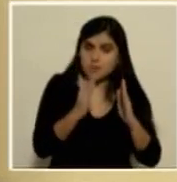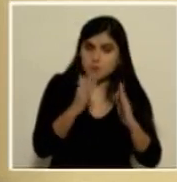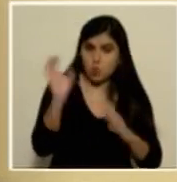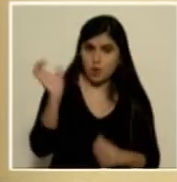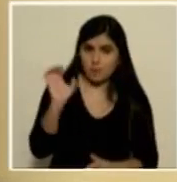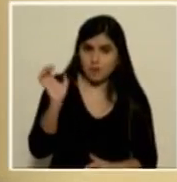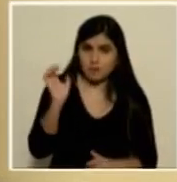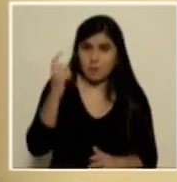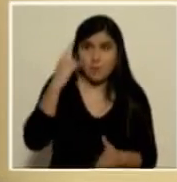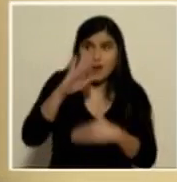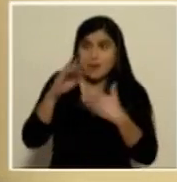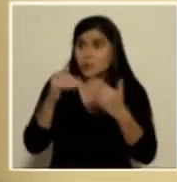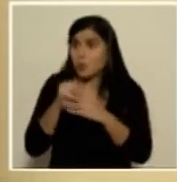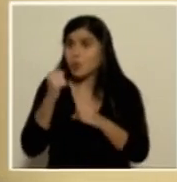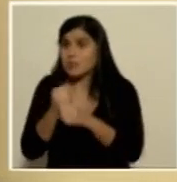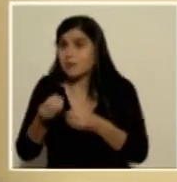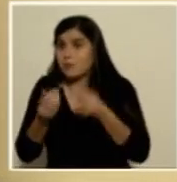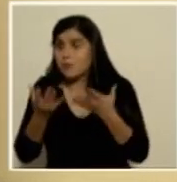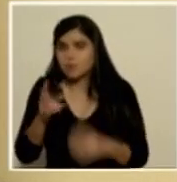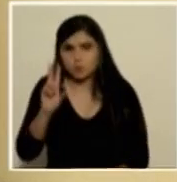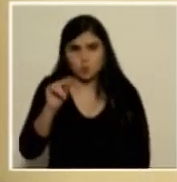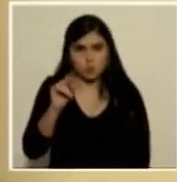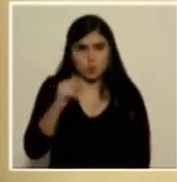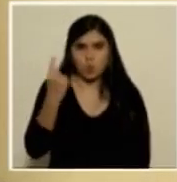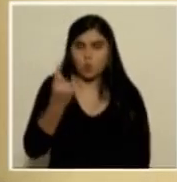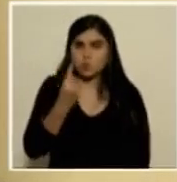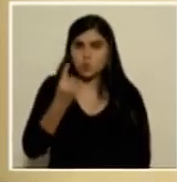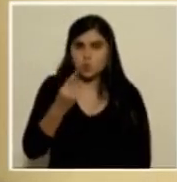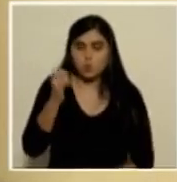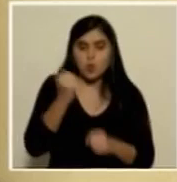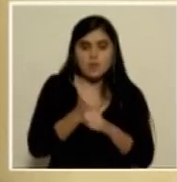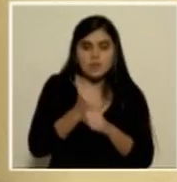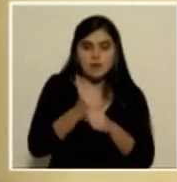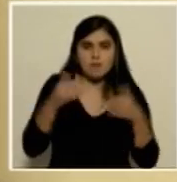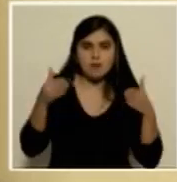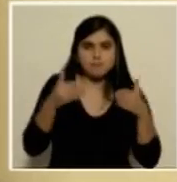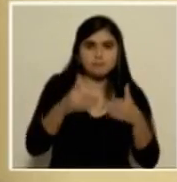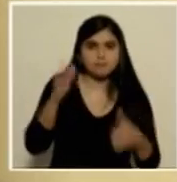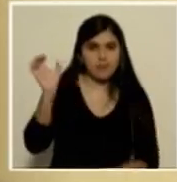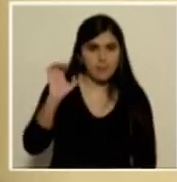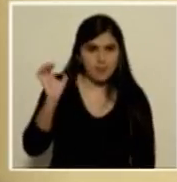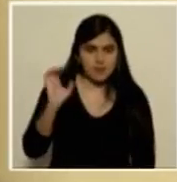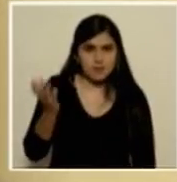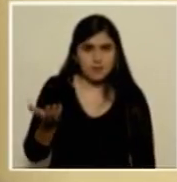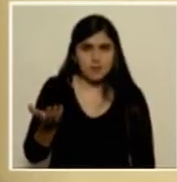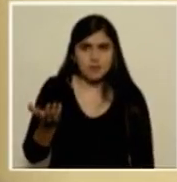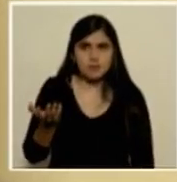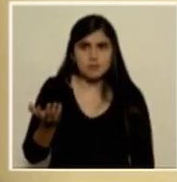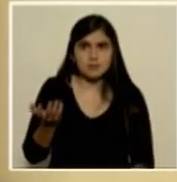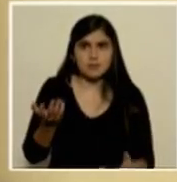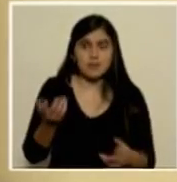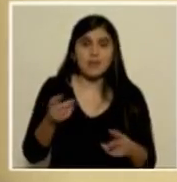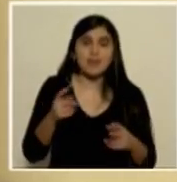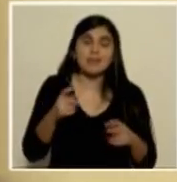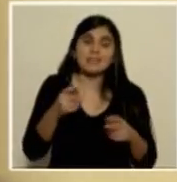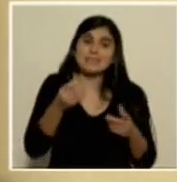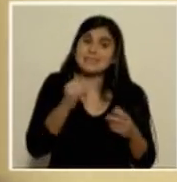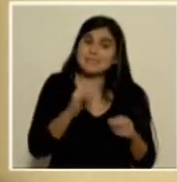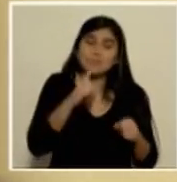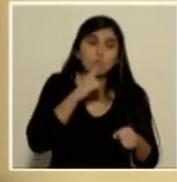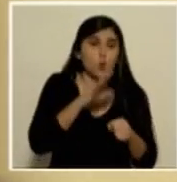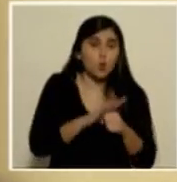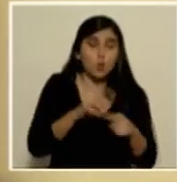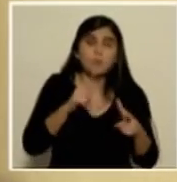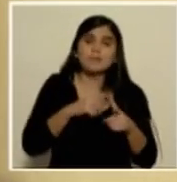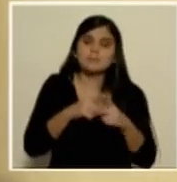no es para todo, entonces la movilidad sí se va a disminuir sustancialmente, porque si no, pues lamentablemente sí tendrán que aplicarse las multas y lo